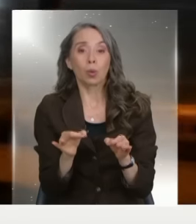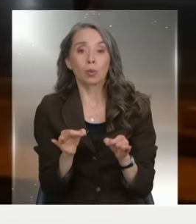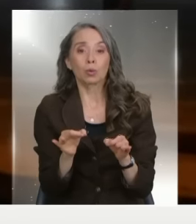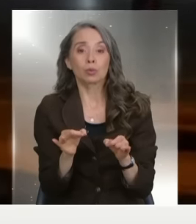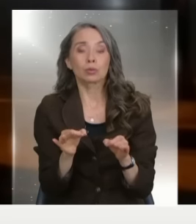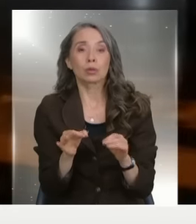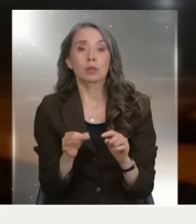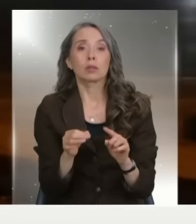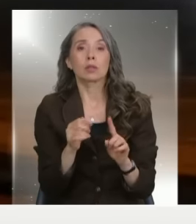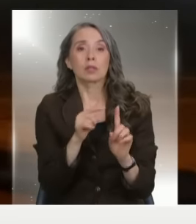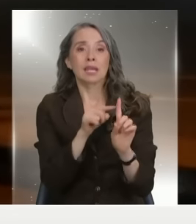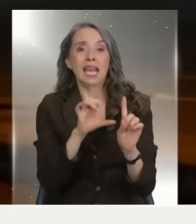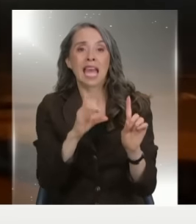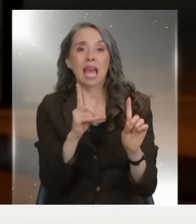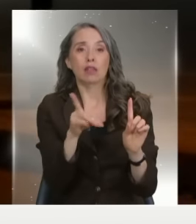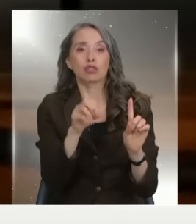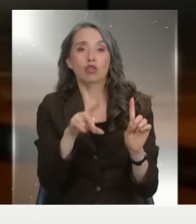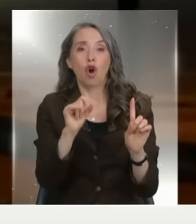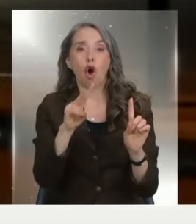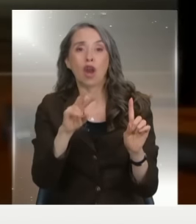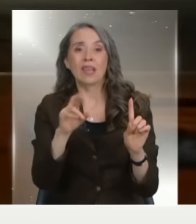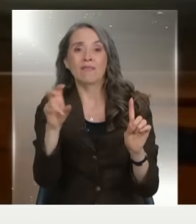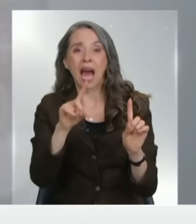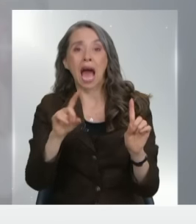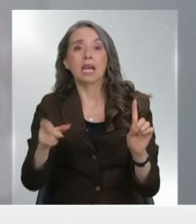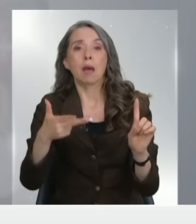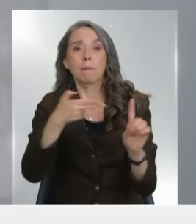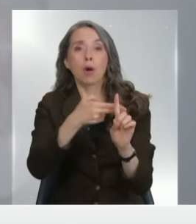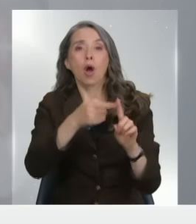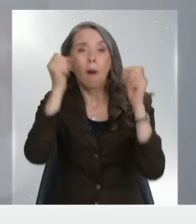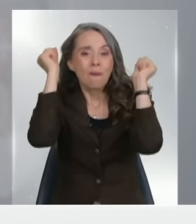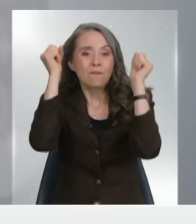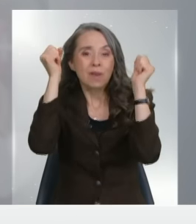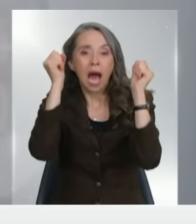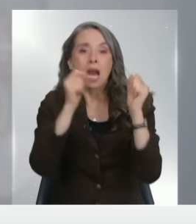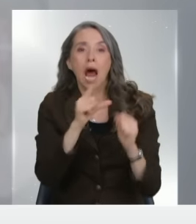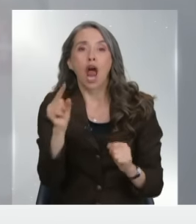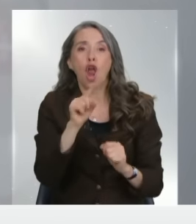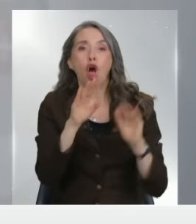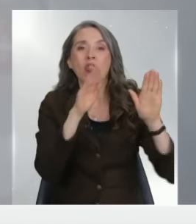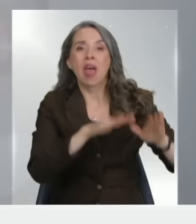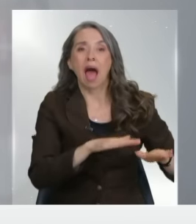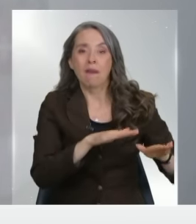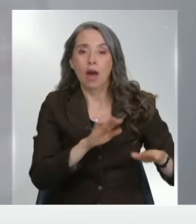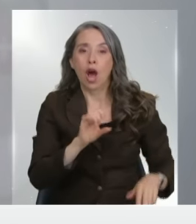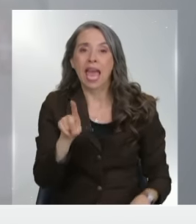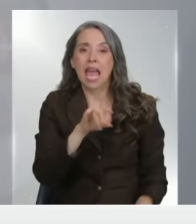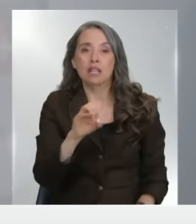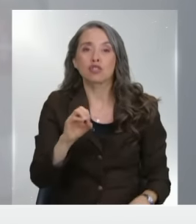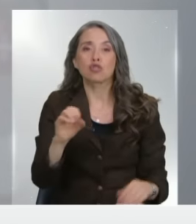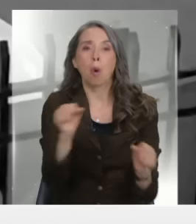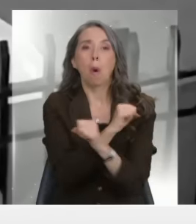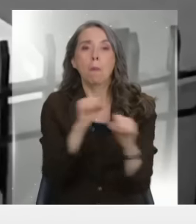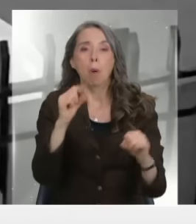del asesinato de Edson Olivares Díaz, barrista de los de abajo, más conocido como Enzo Bomba